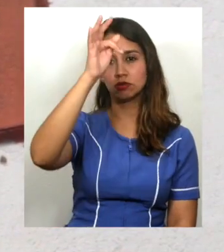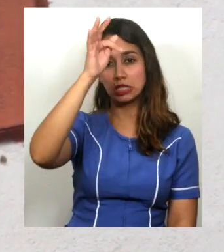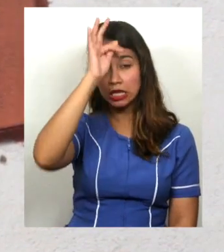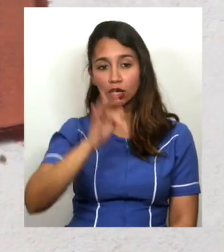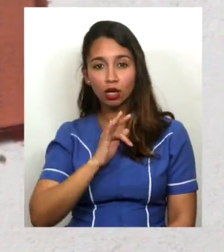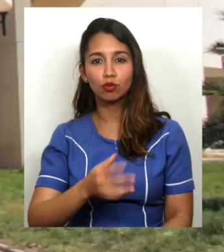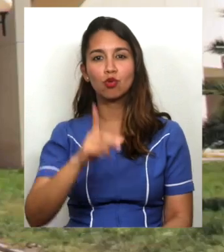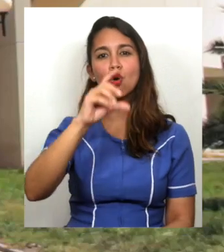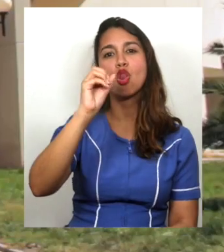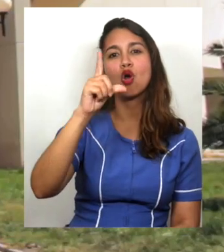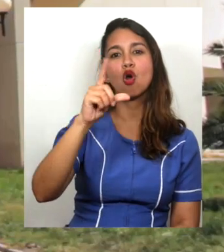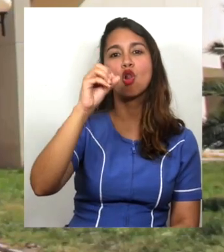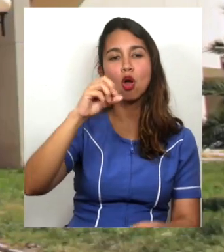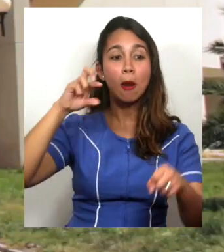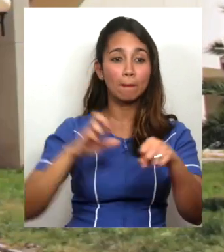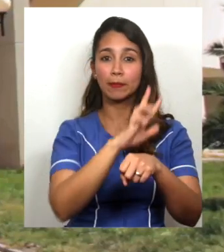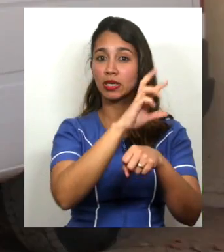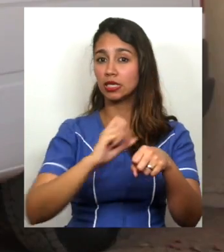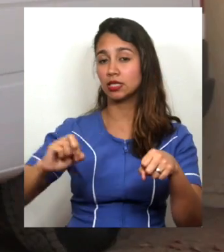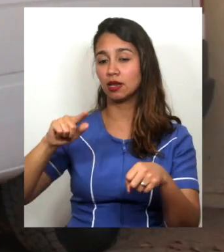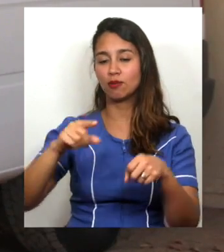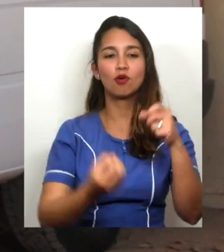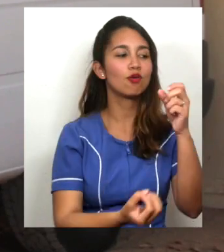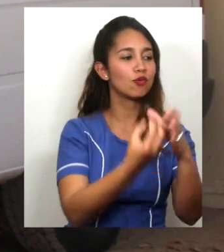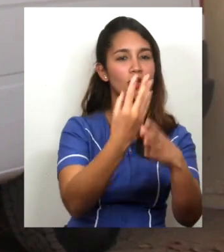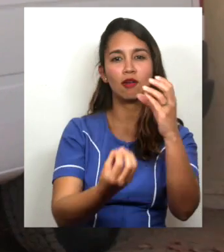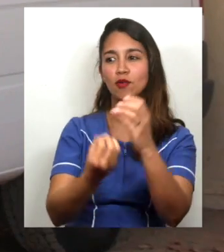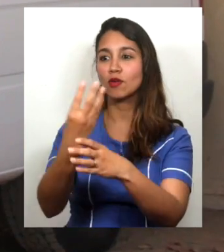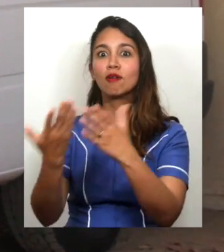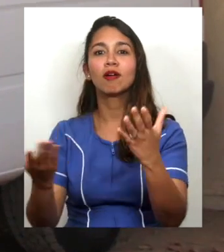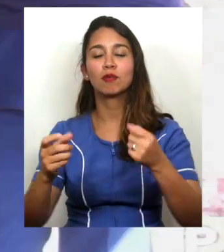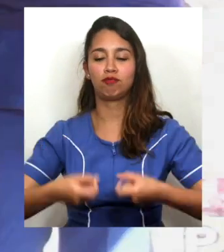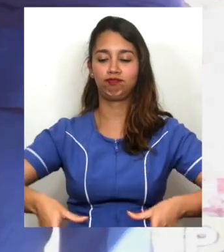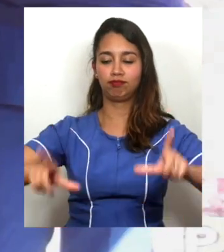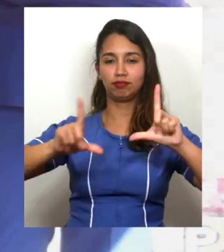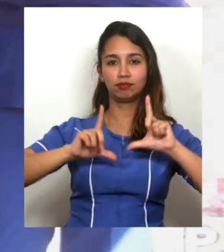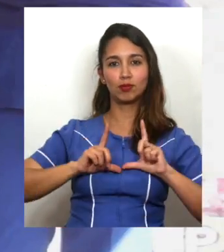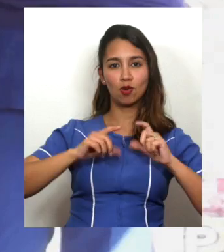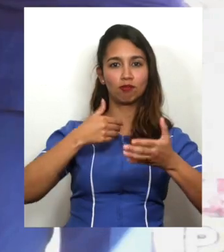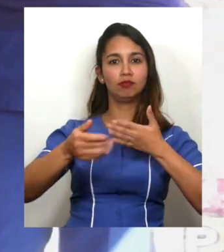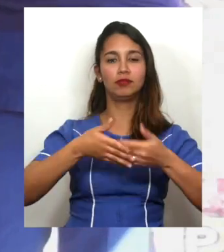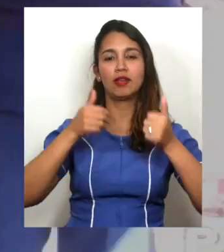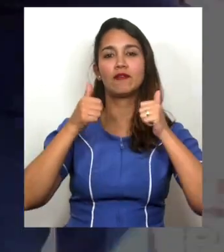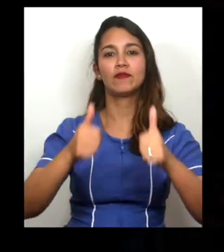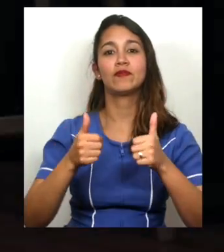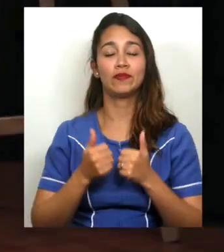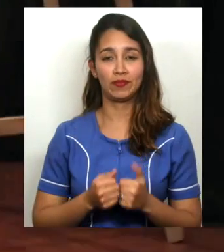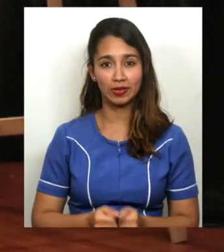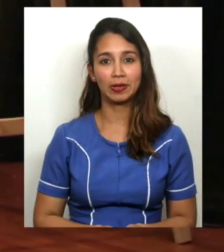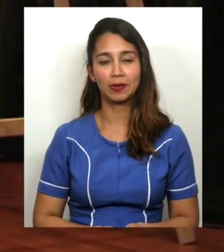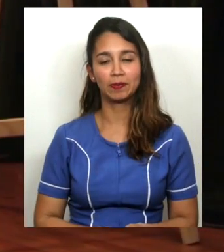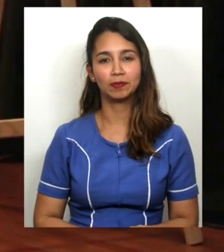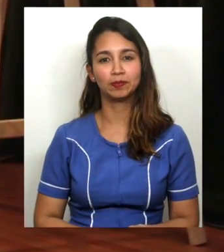Graneros, Santa Cruz, Nancagua, Lololi Pichidegua son los nuevos establecimientos reconocidos como acreditados en calidad por la